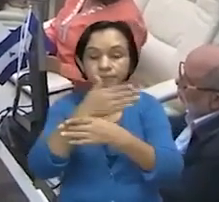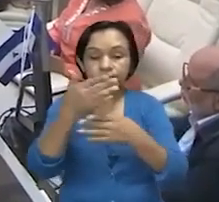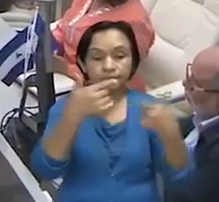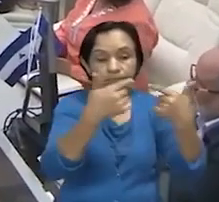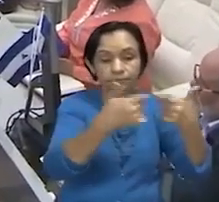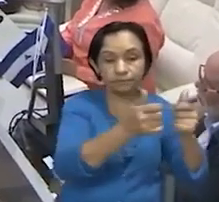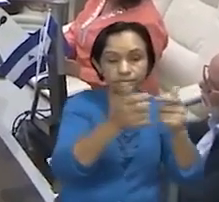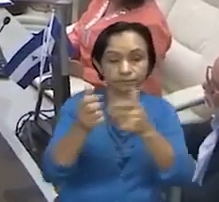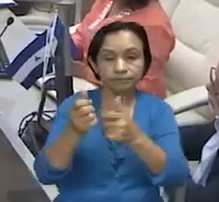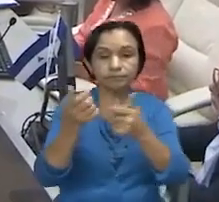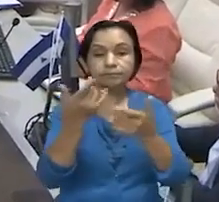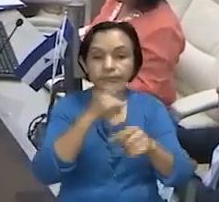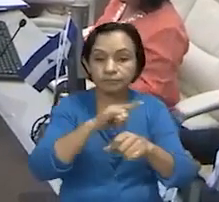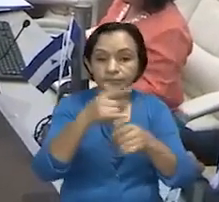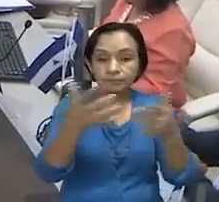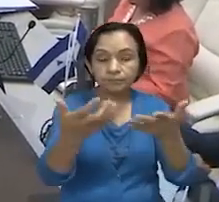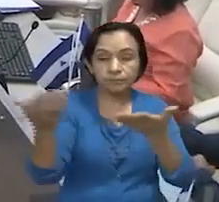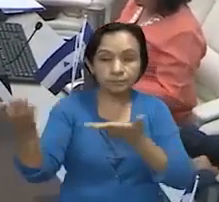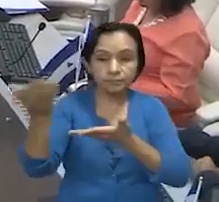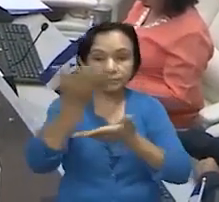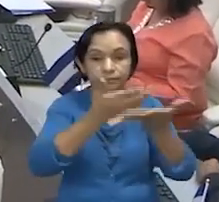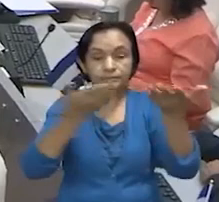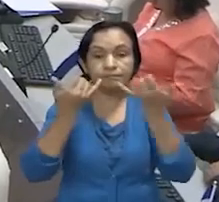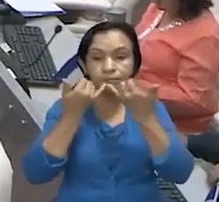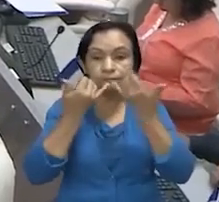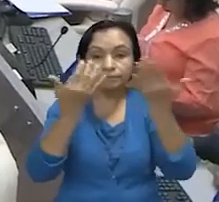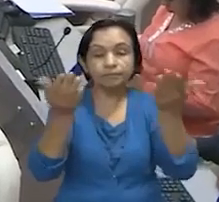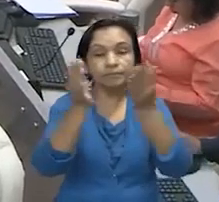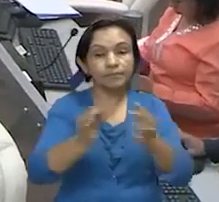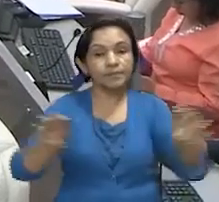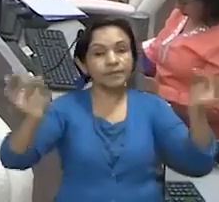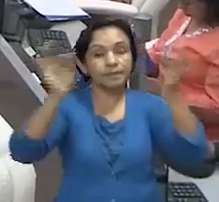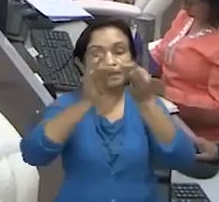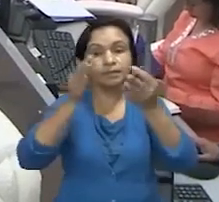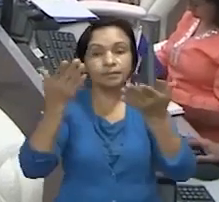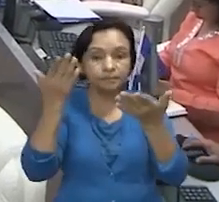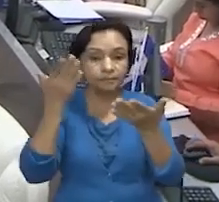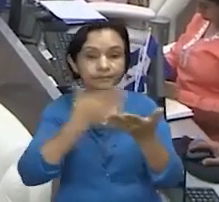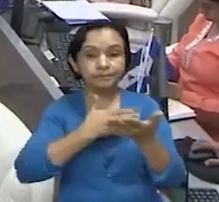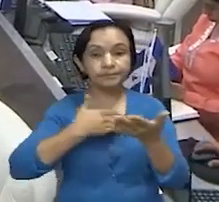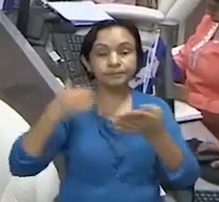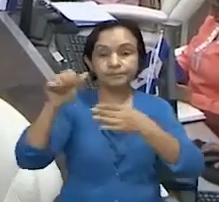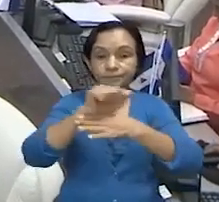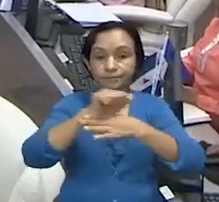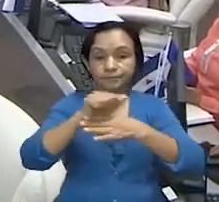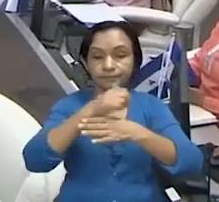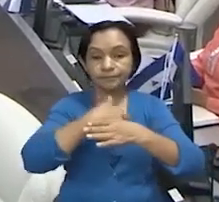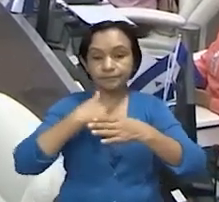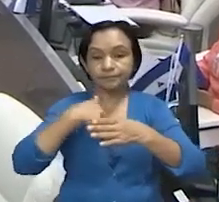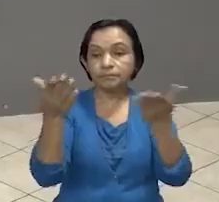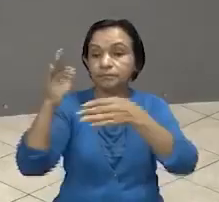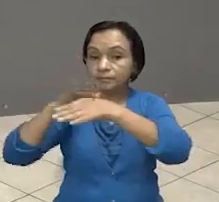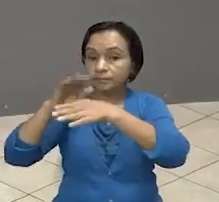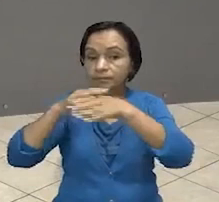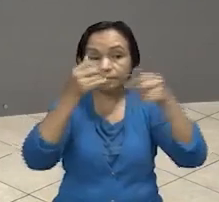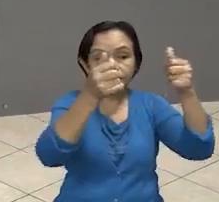Diputados remiten a la Comisión de Población, Desarrollo y Asuntos Municipales de la Asamblea Nacional la iniciativa de ley